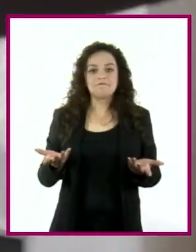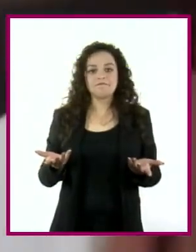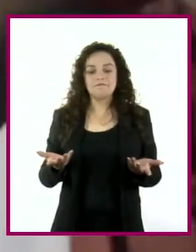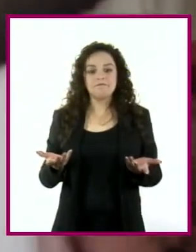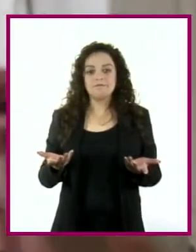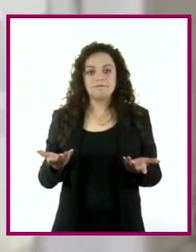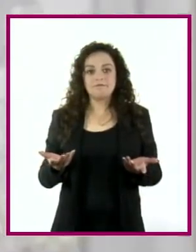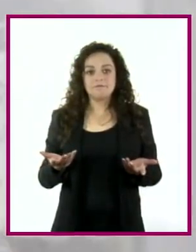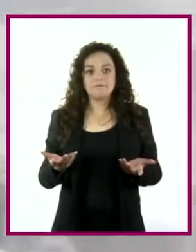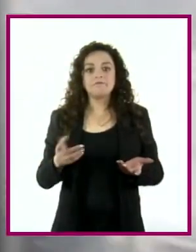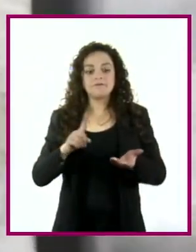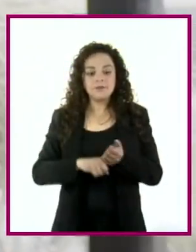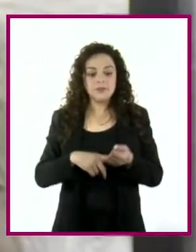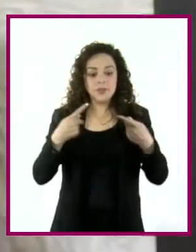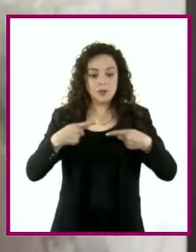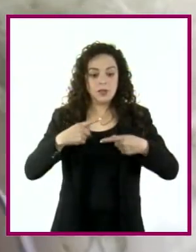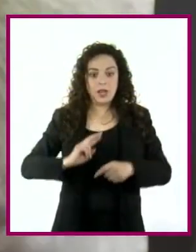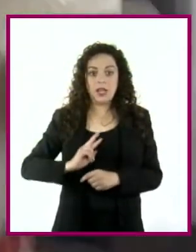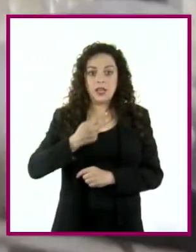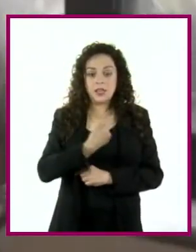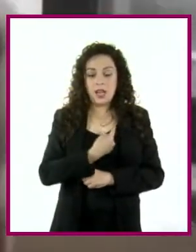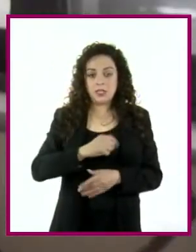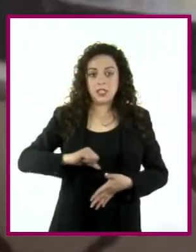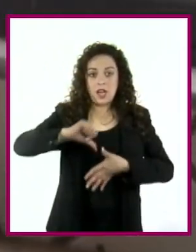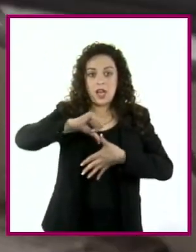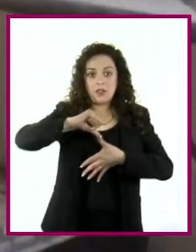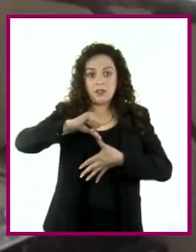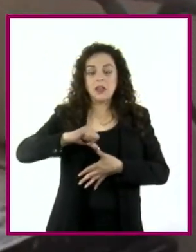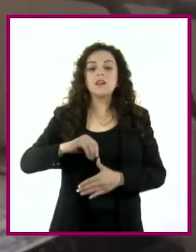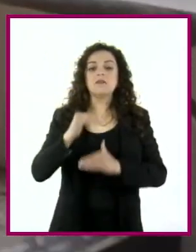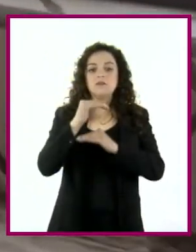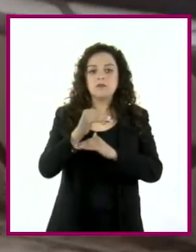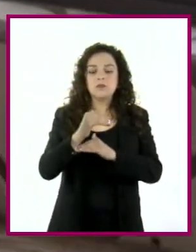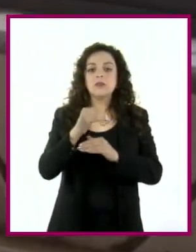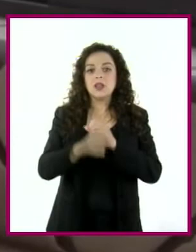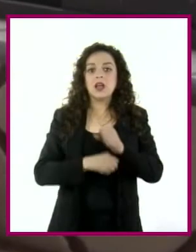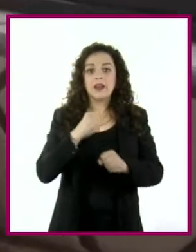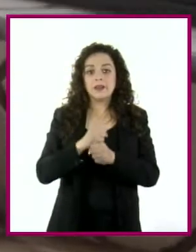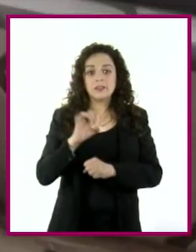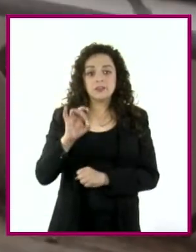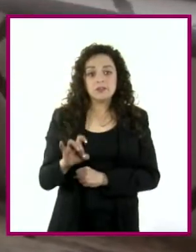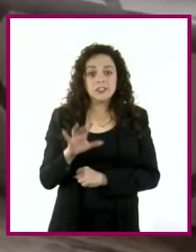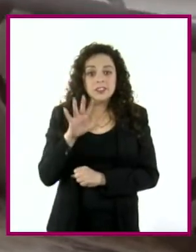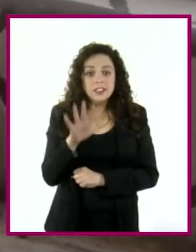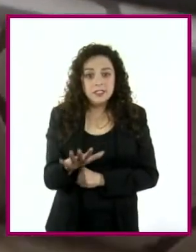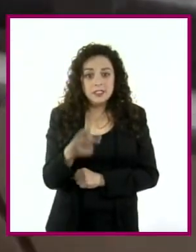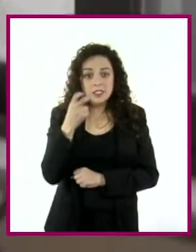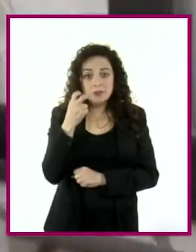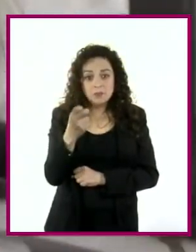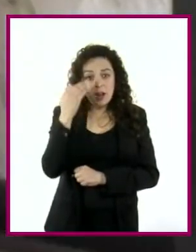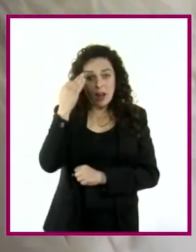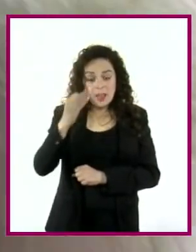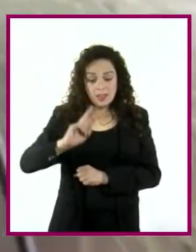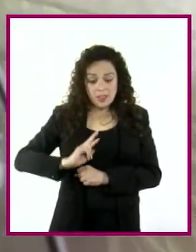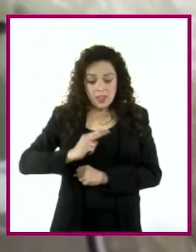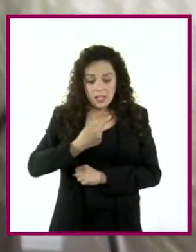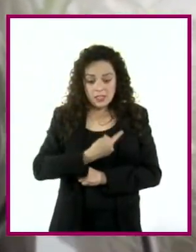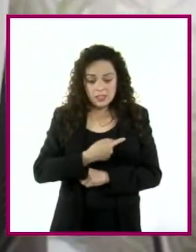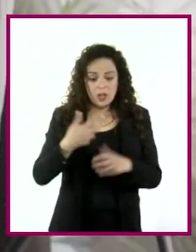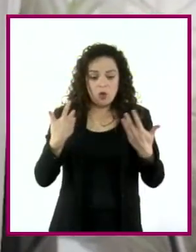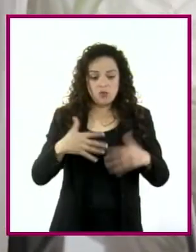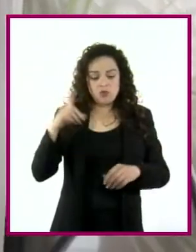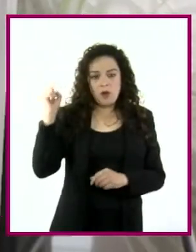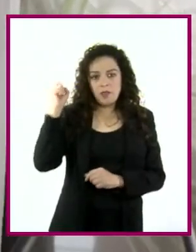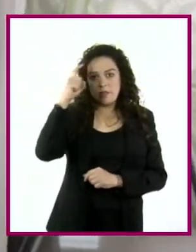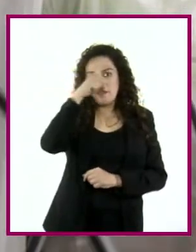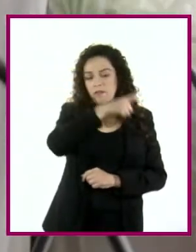tenemos las personas trans en Latinoamérica, que es de 35 años. Por eso el tiempo trans es un tiempo transfigurado, transfronterizo,